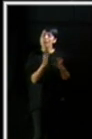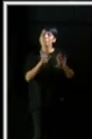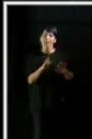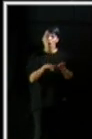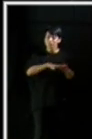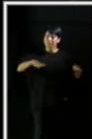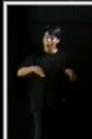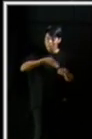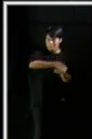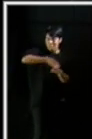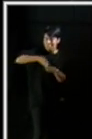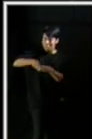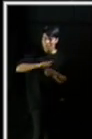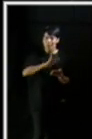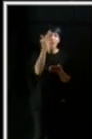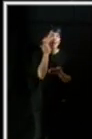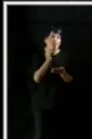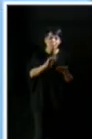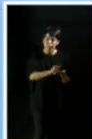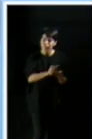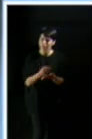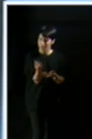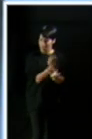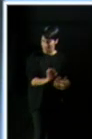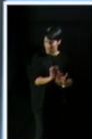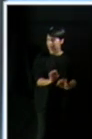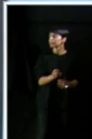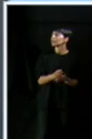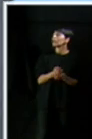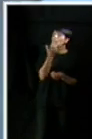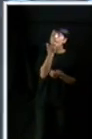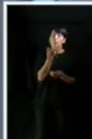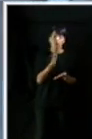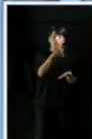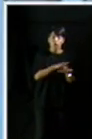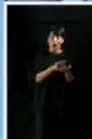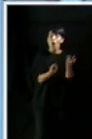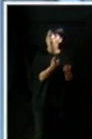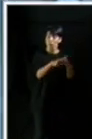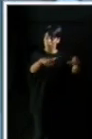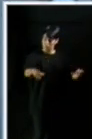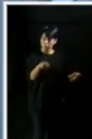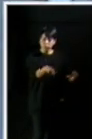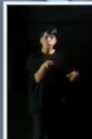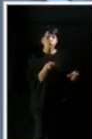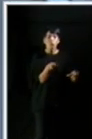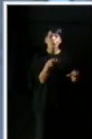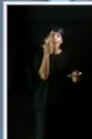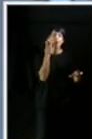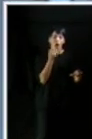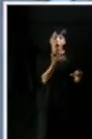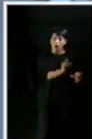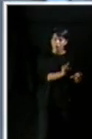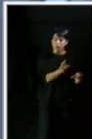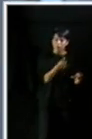si tenéis buena higiene por ejemplo en la cocina vamos a cocinar un chuletón y de paso